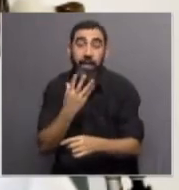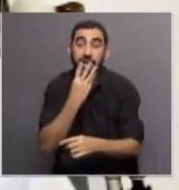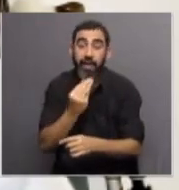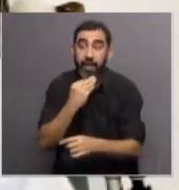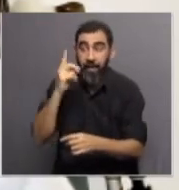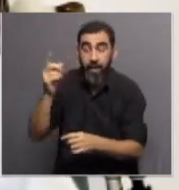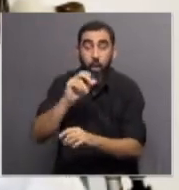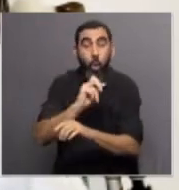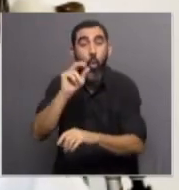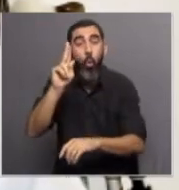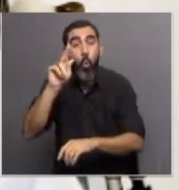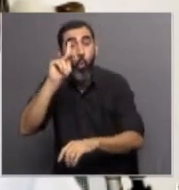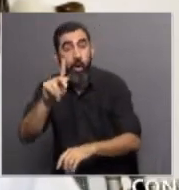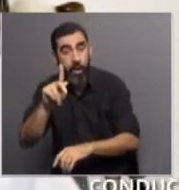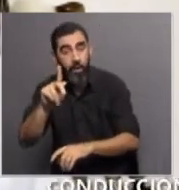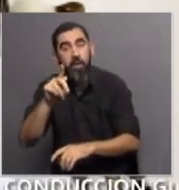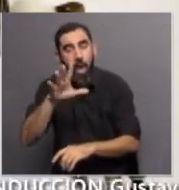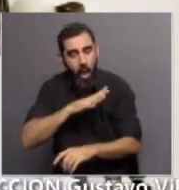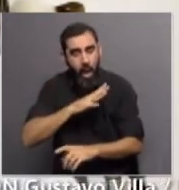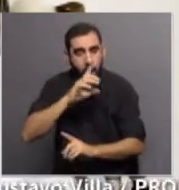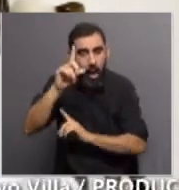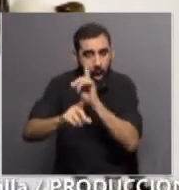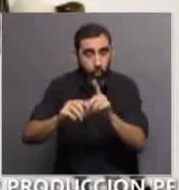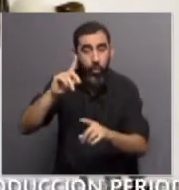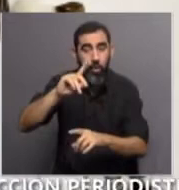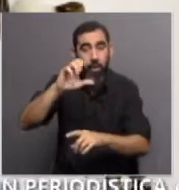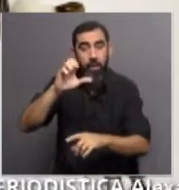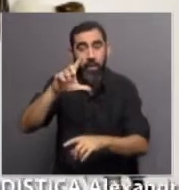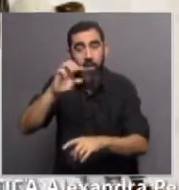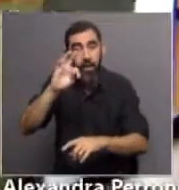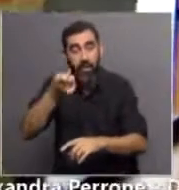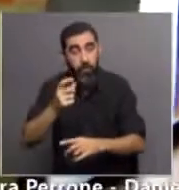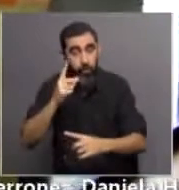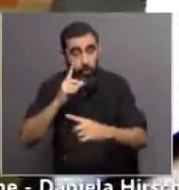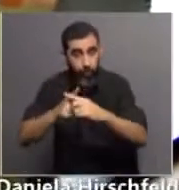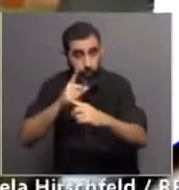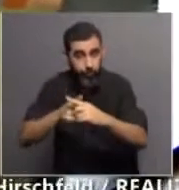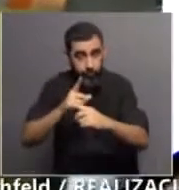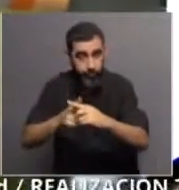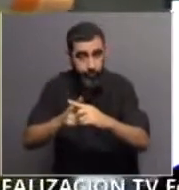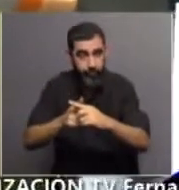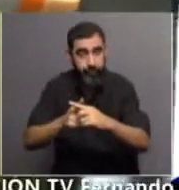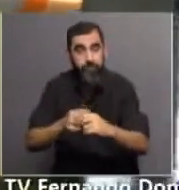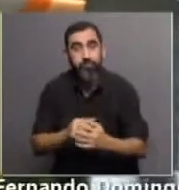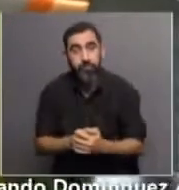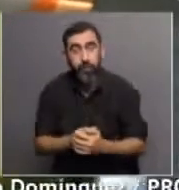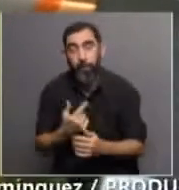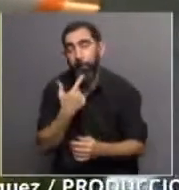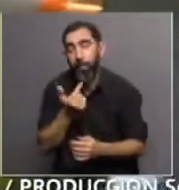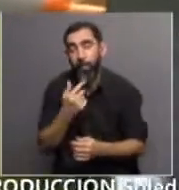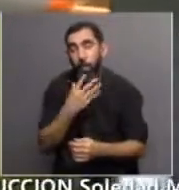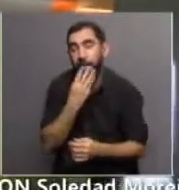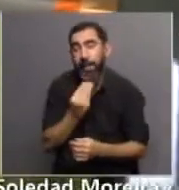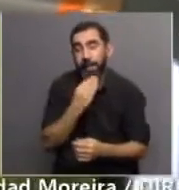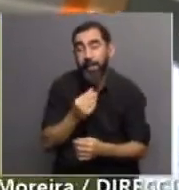ejemplo, o en Reino Unido, donde aparecieron casos de la variante Delta, si bien, por ejemplo, en Israel la